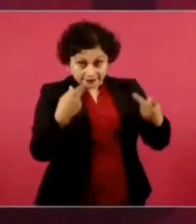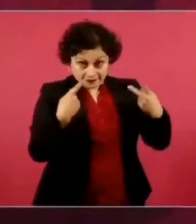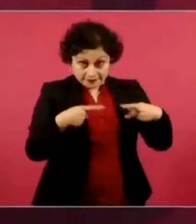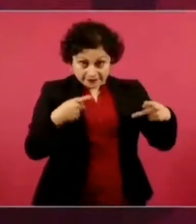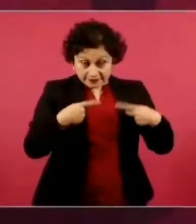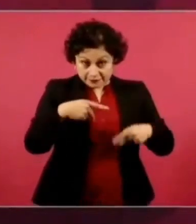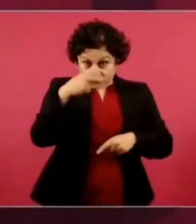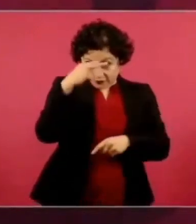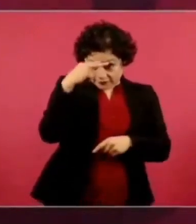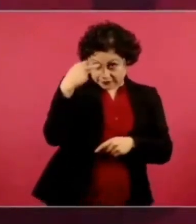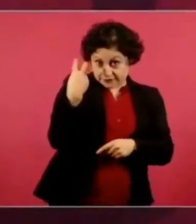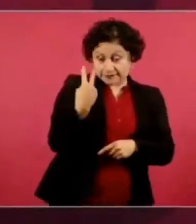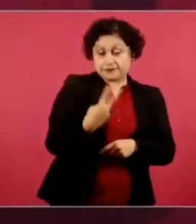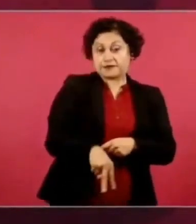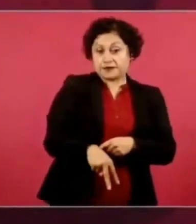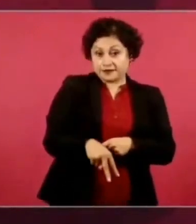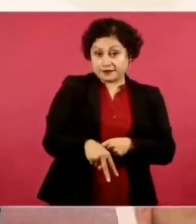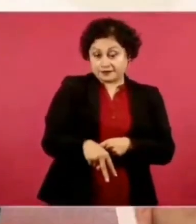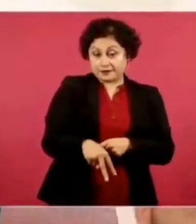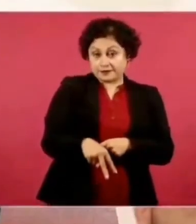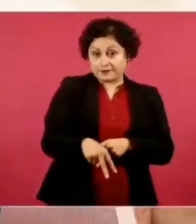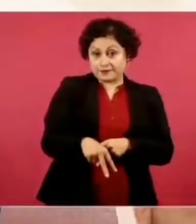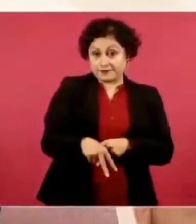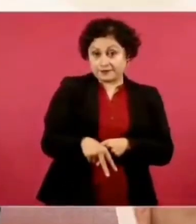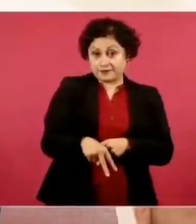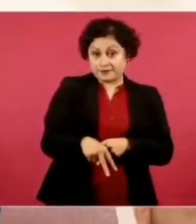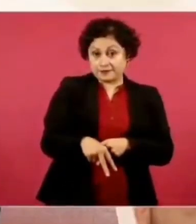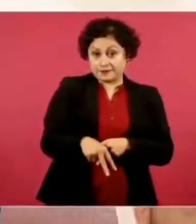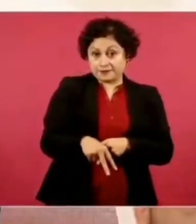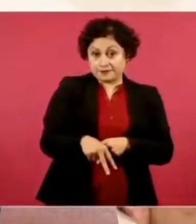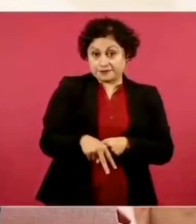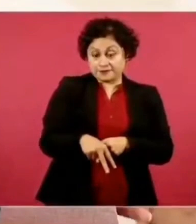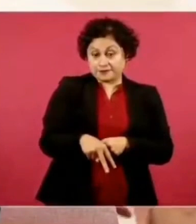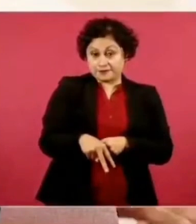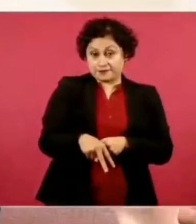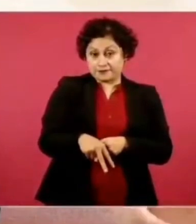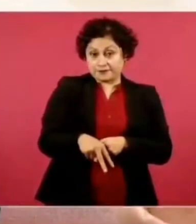el que les paga,